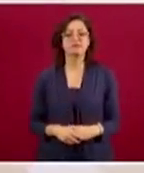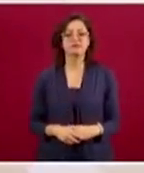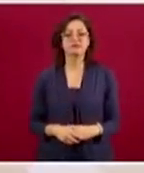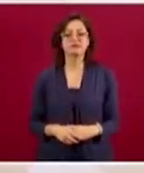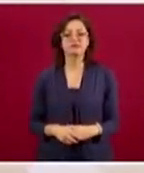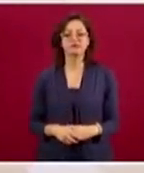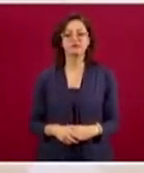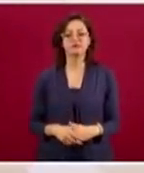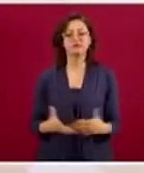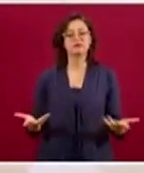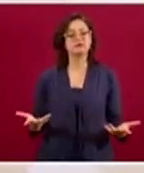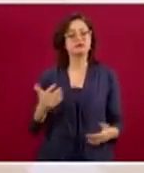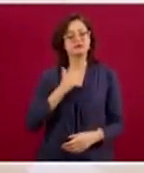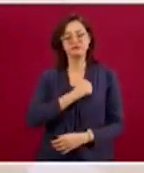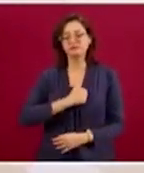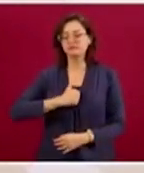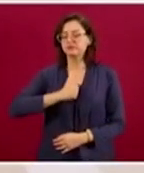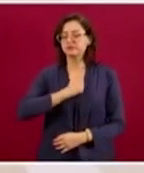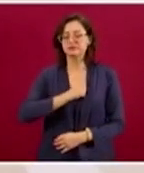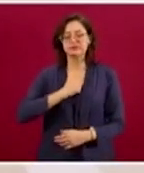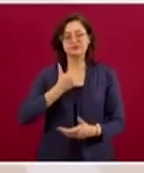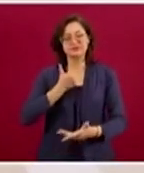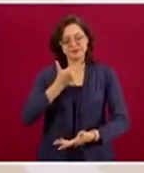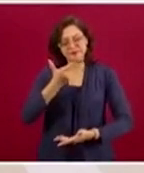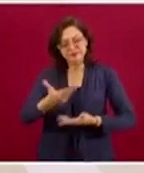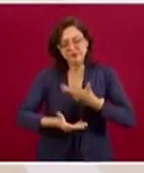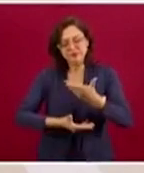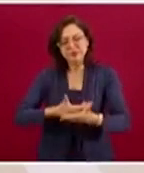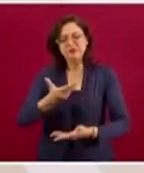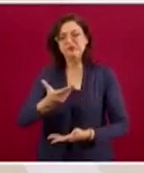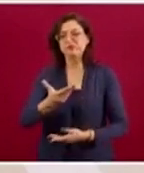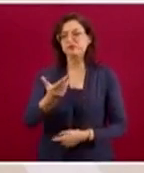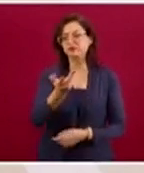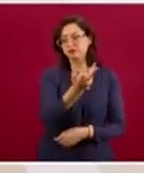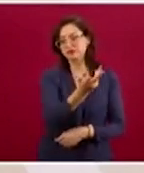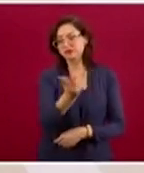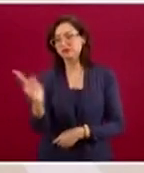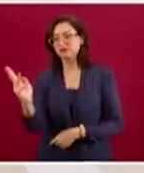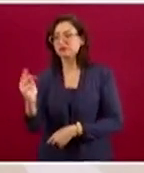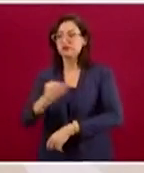expreso mis condolencias a las familias